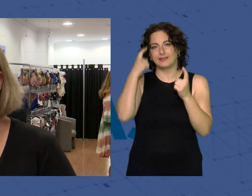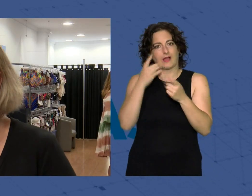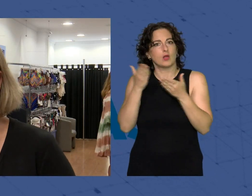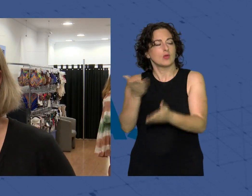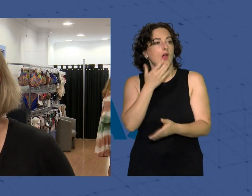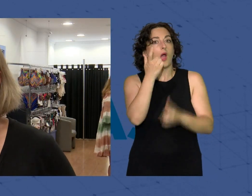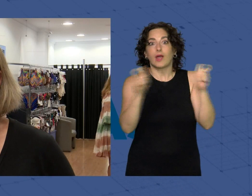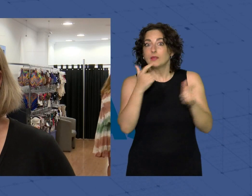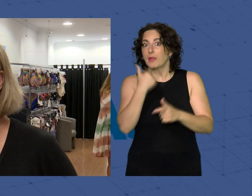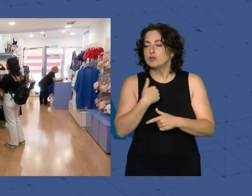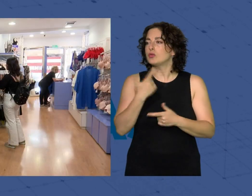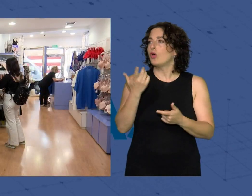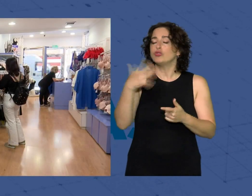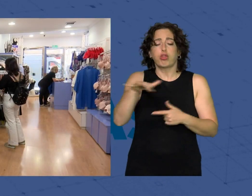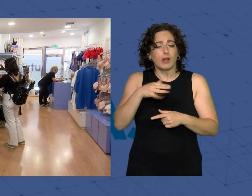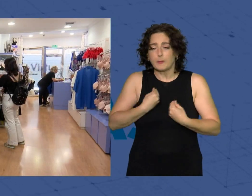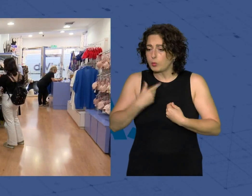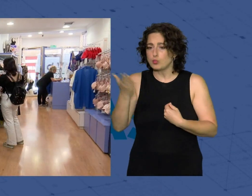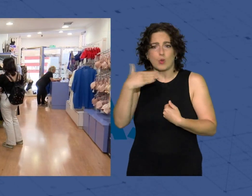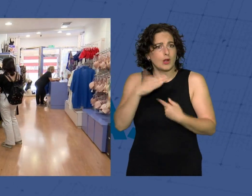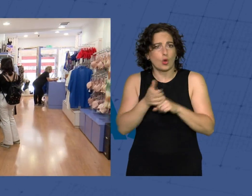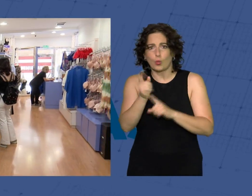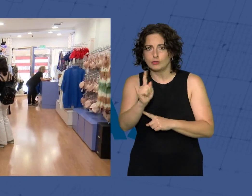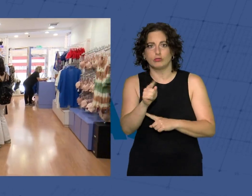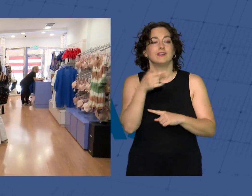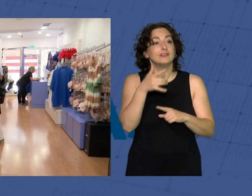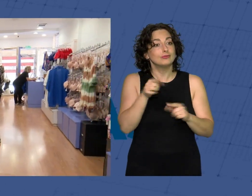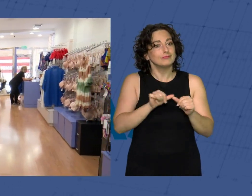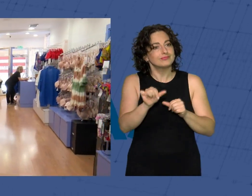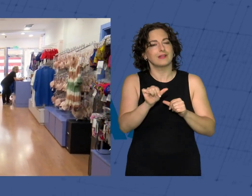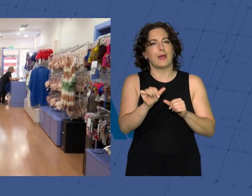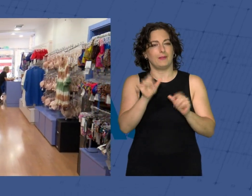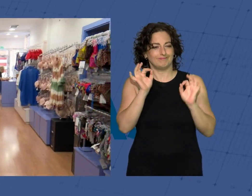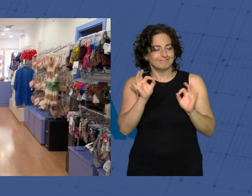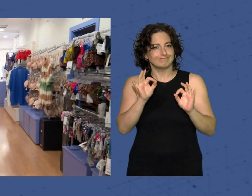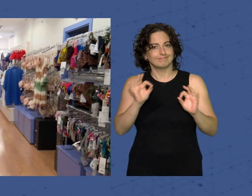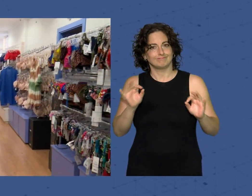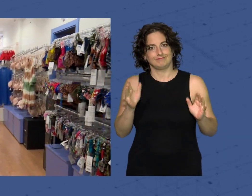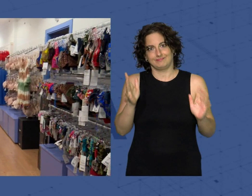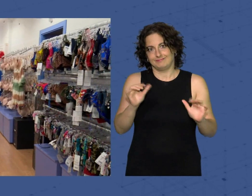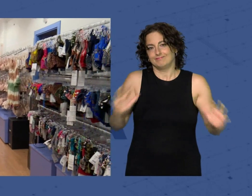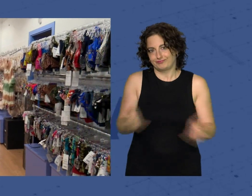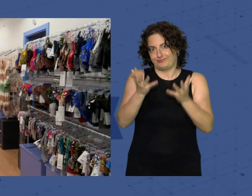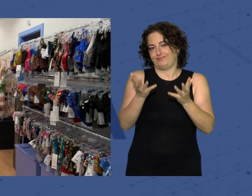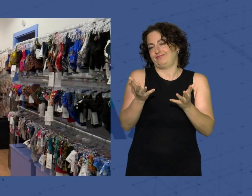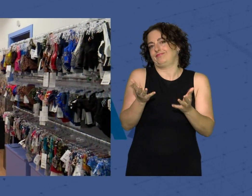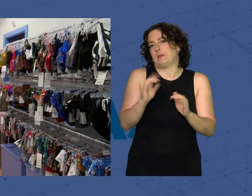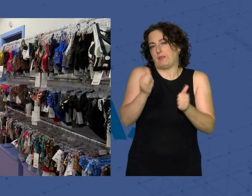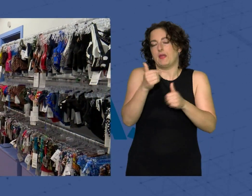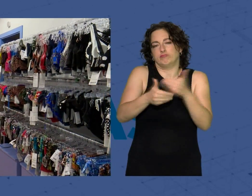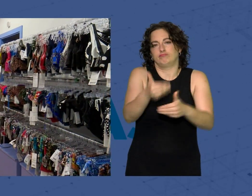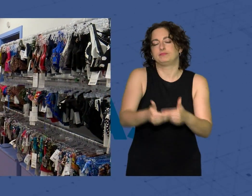vivo no encuentro nada de eso. Esto creo que va a ser el punto de inflexión para ponerme manos a ello.